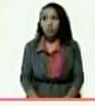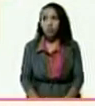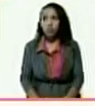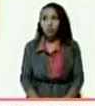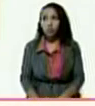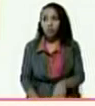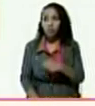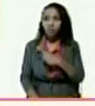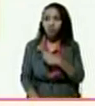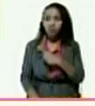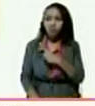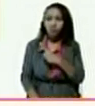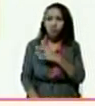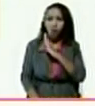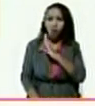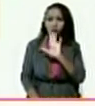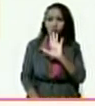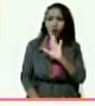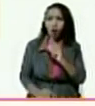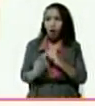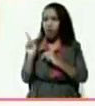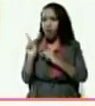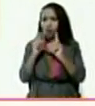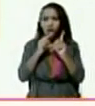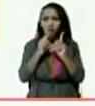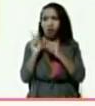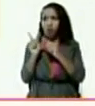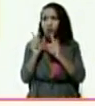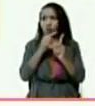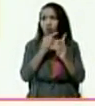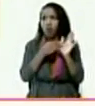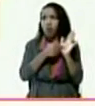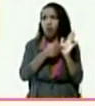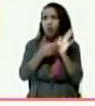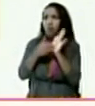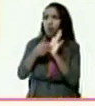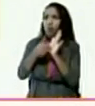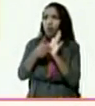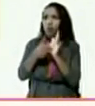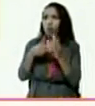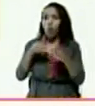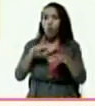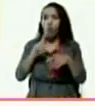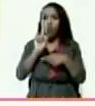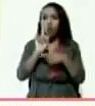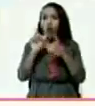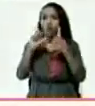Aquella. Allá. Con alguna ilustración.